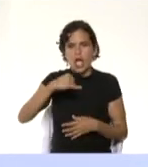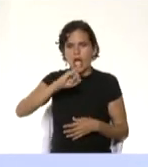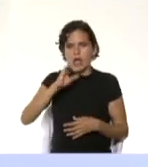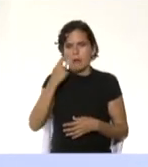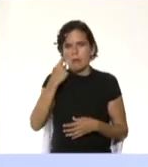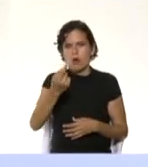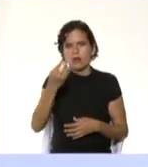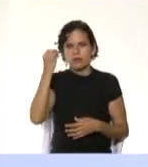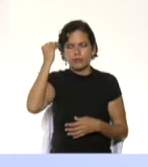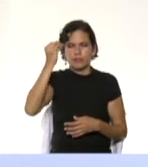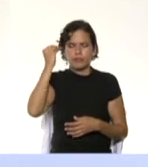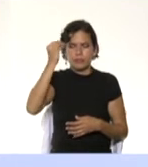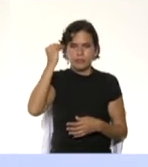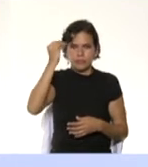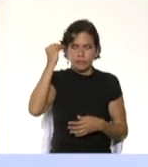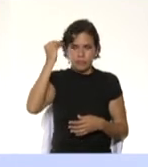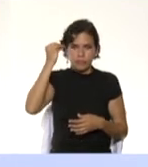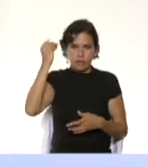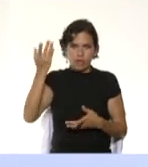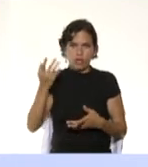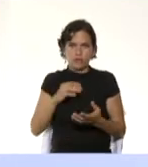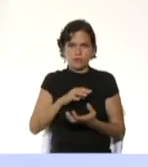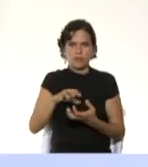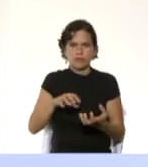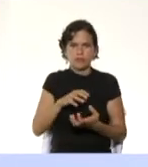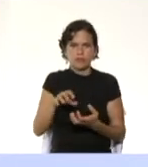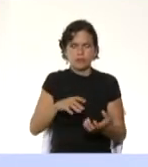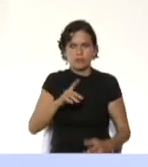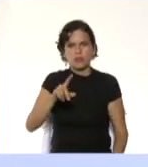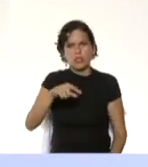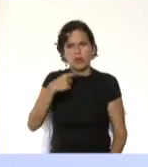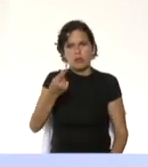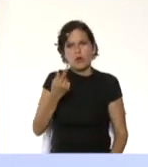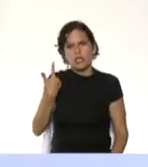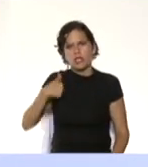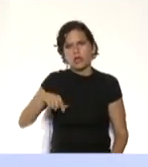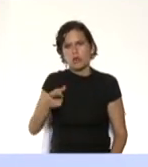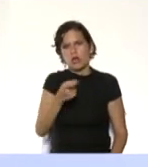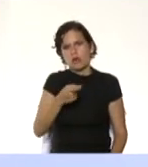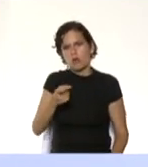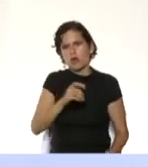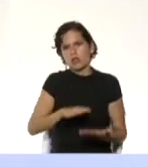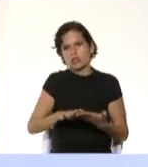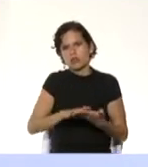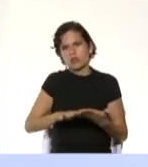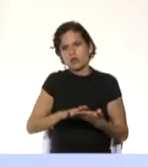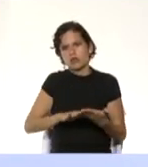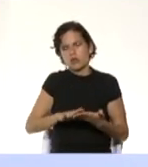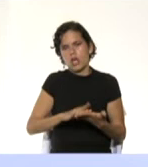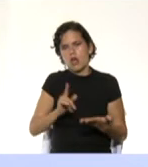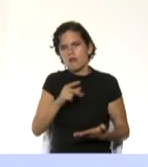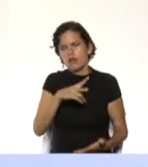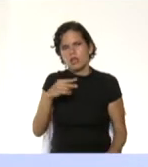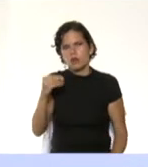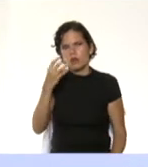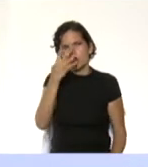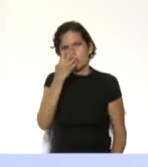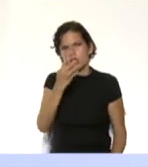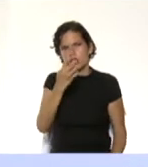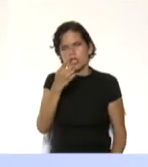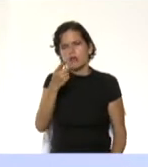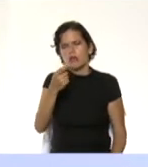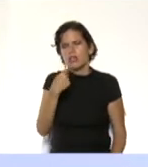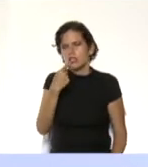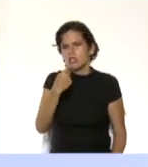Entonces, allí vamos a ir analizando esa situación. Luego debemos buscar alternativas. Bueno, fue que no